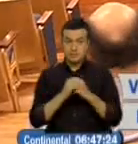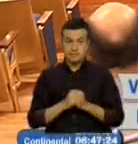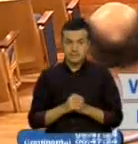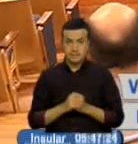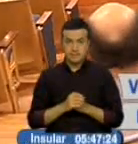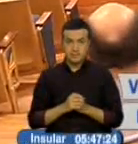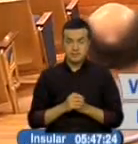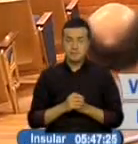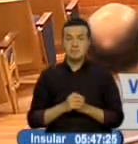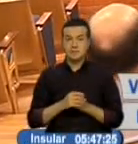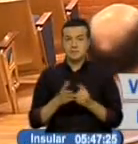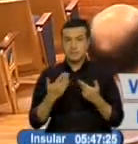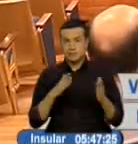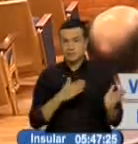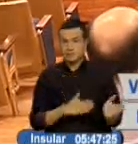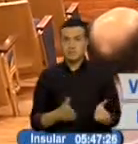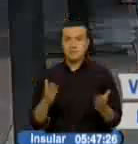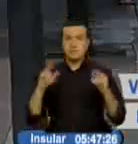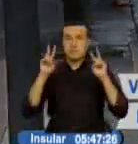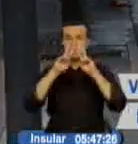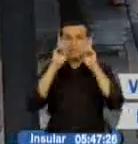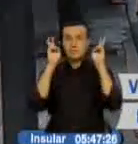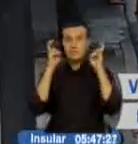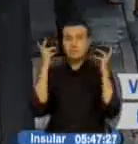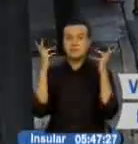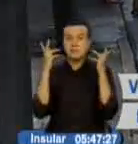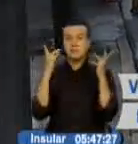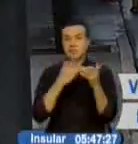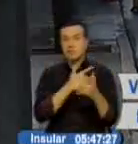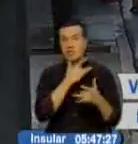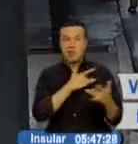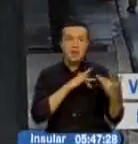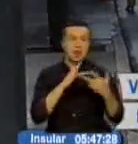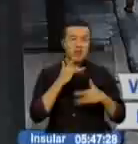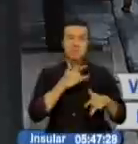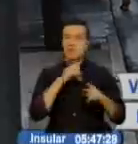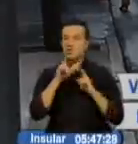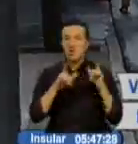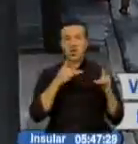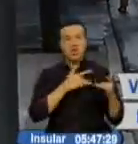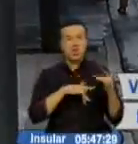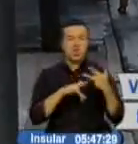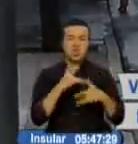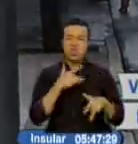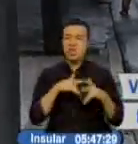cierto es que la ordenanza definirá el tema en medio de una insatisfacción de la ciudadanía con